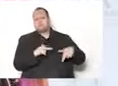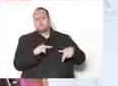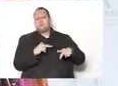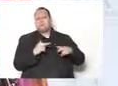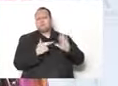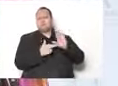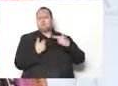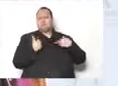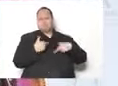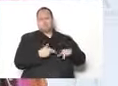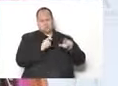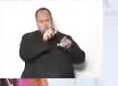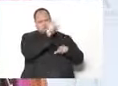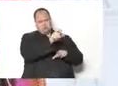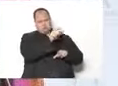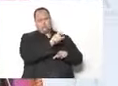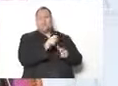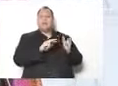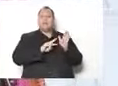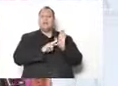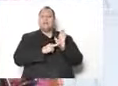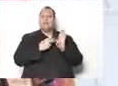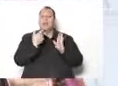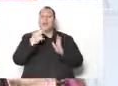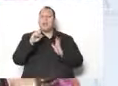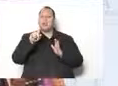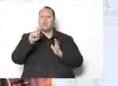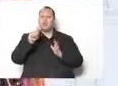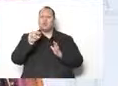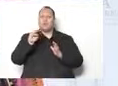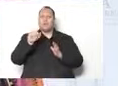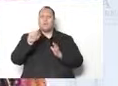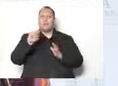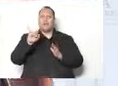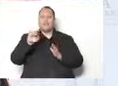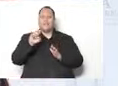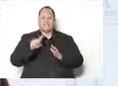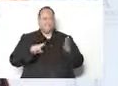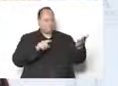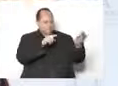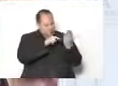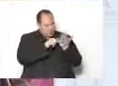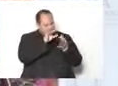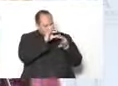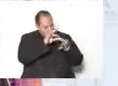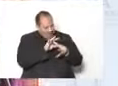representante común, el ingeniero Héctor Martínez Vivas.